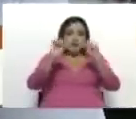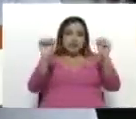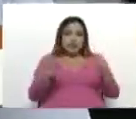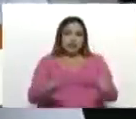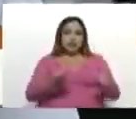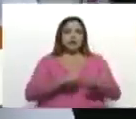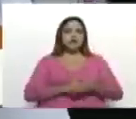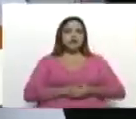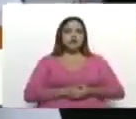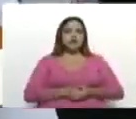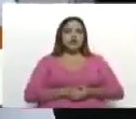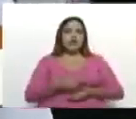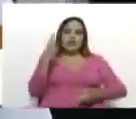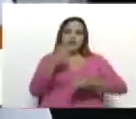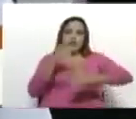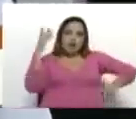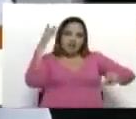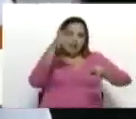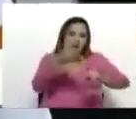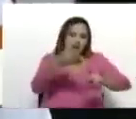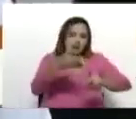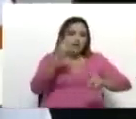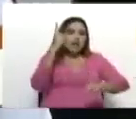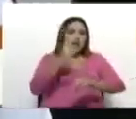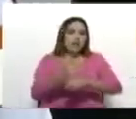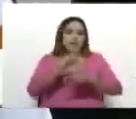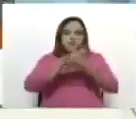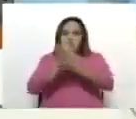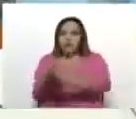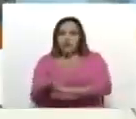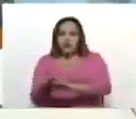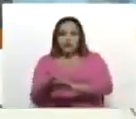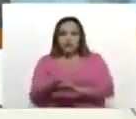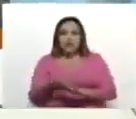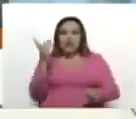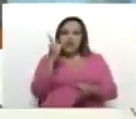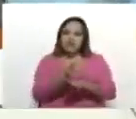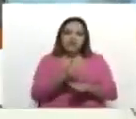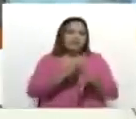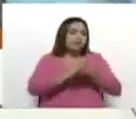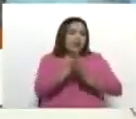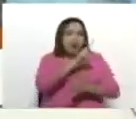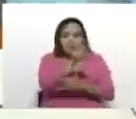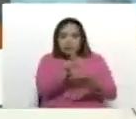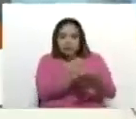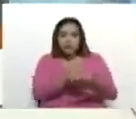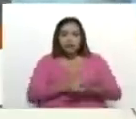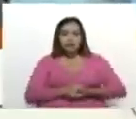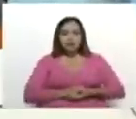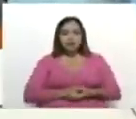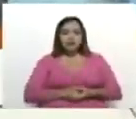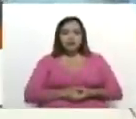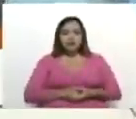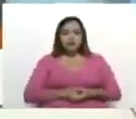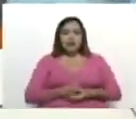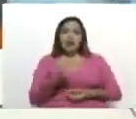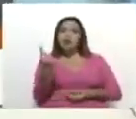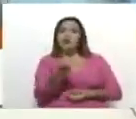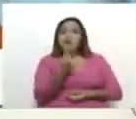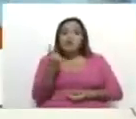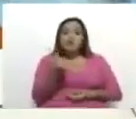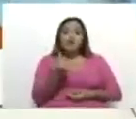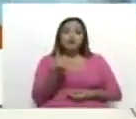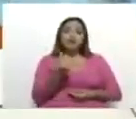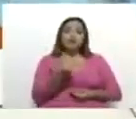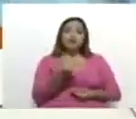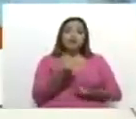que había que atacar que había que abolir que había que destruir si solamente fueran esos